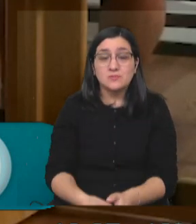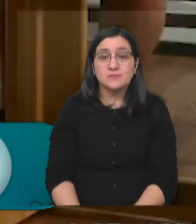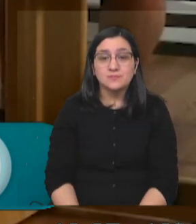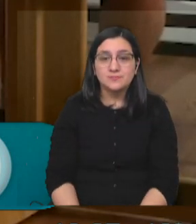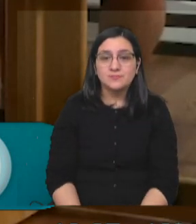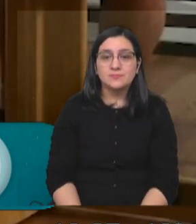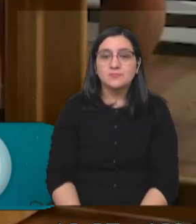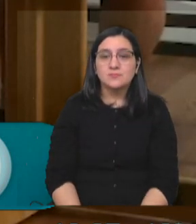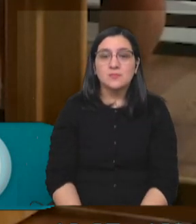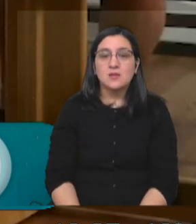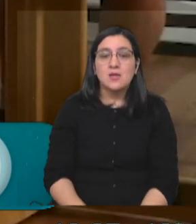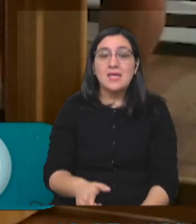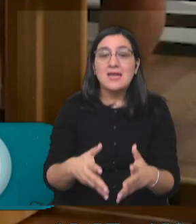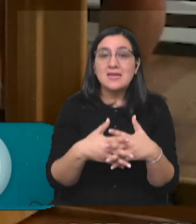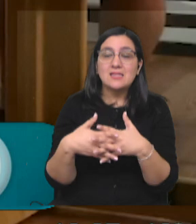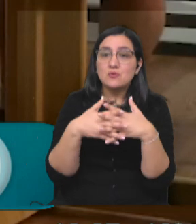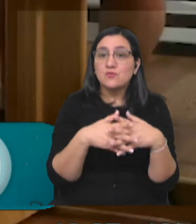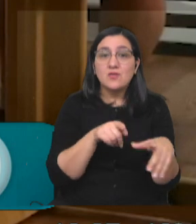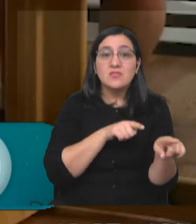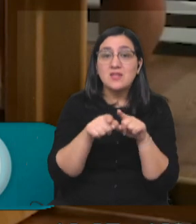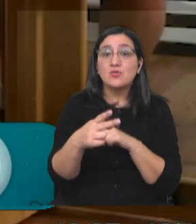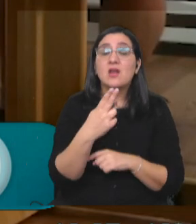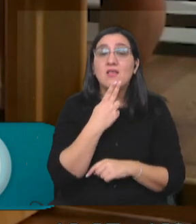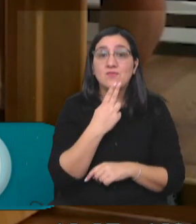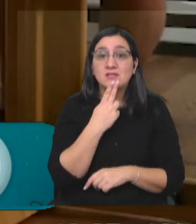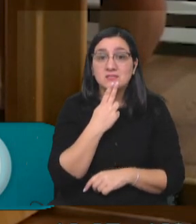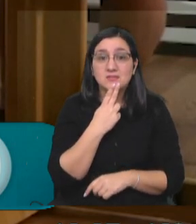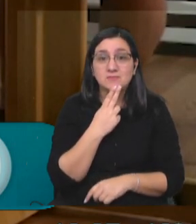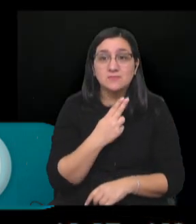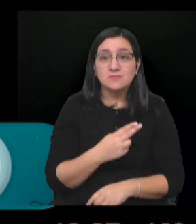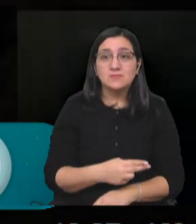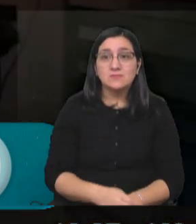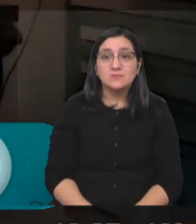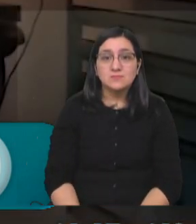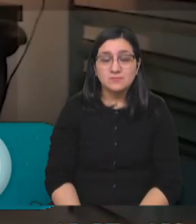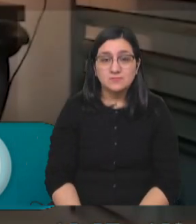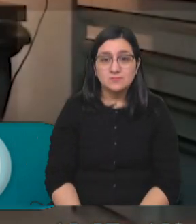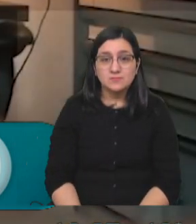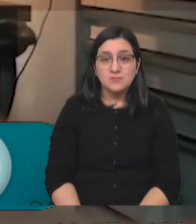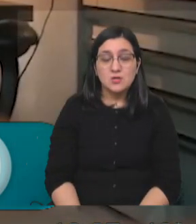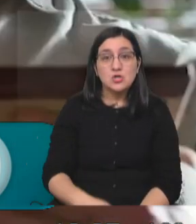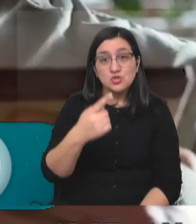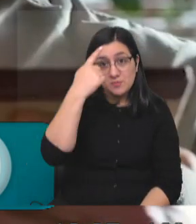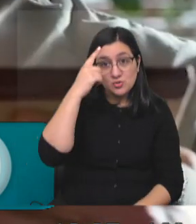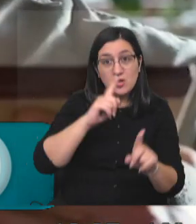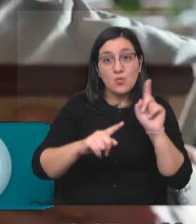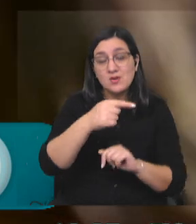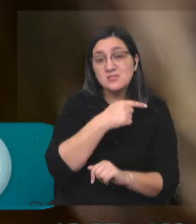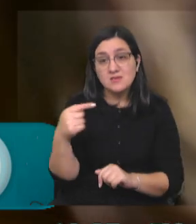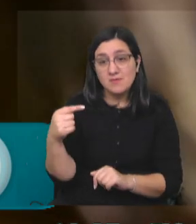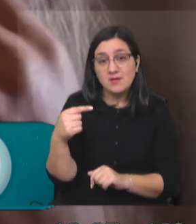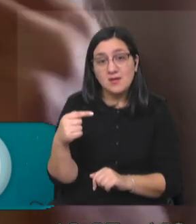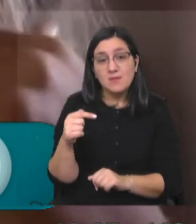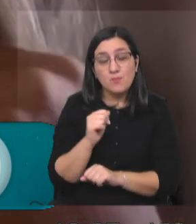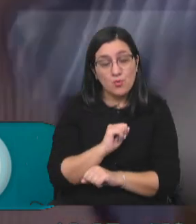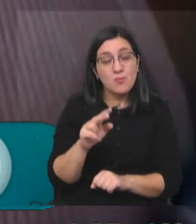Esto se estrena en cines, pero en Estados Unidos pasó directamente a Netflix, o sea que yo supongo que en algunas semanas va a estar en la